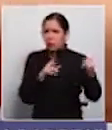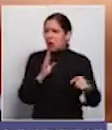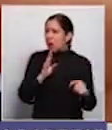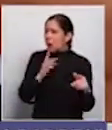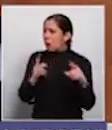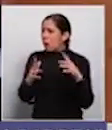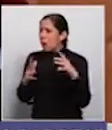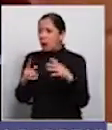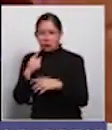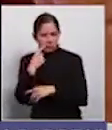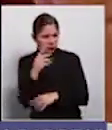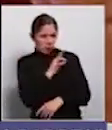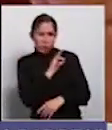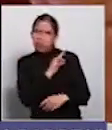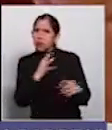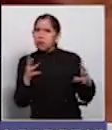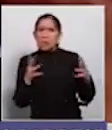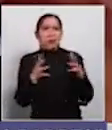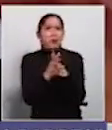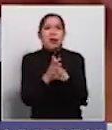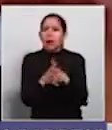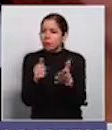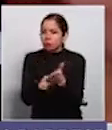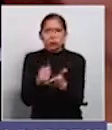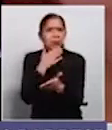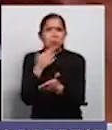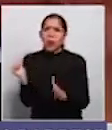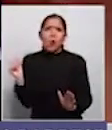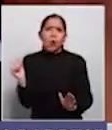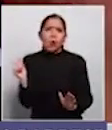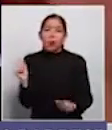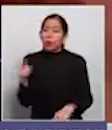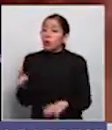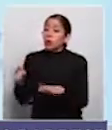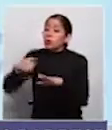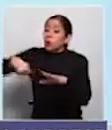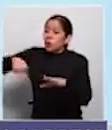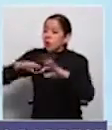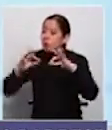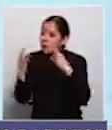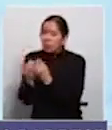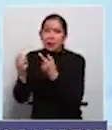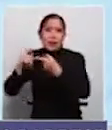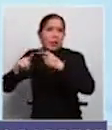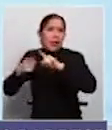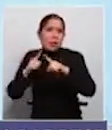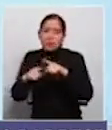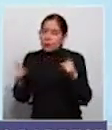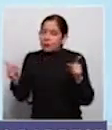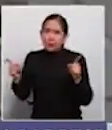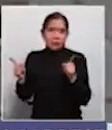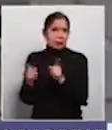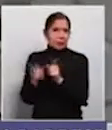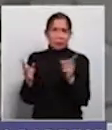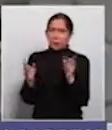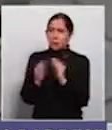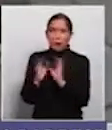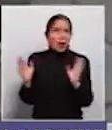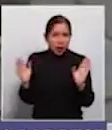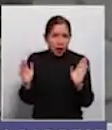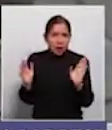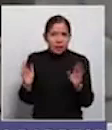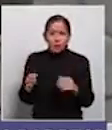pueda agregar, que ese número lo sepan solo el círculo familiar y los amigos del colegio o